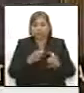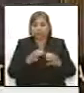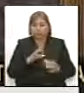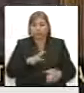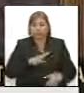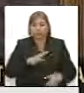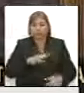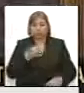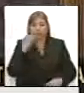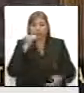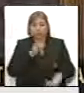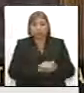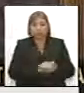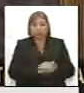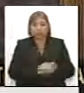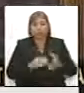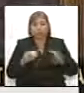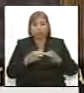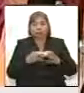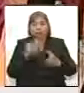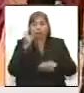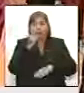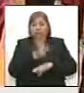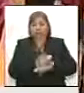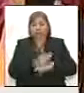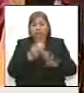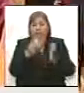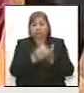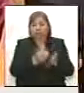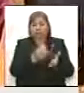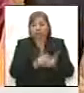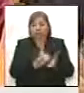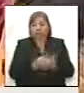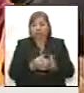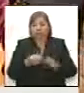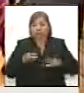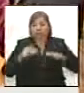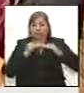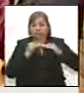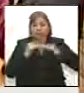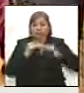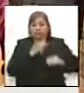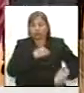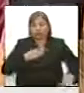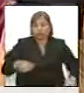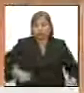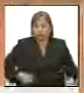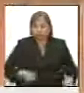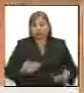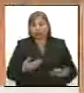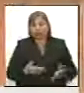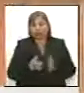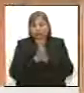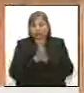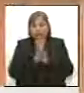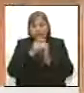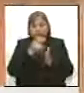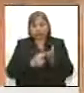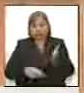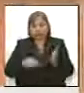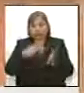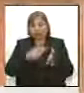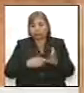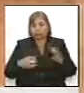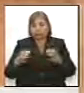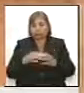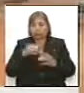Ética para que se vea en la Comisión de Acusaciones Constitucionales en paralelo con el Ministerio Público. Su pedido fue rechazado por